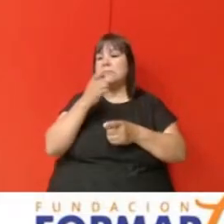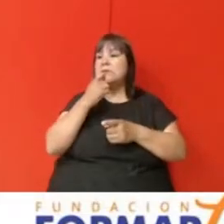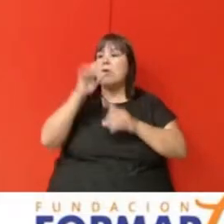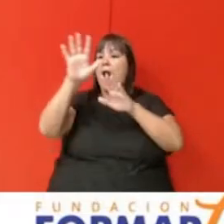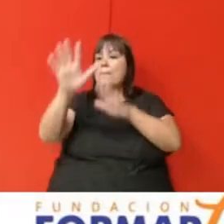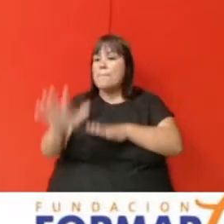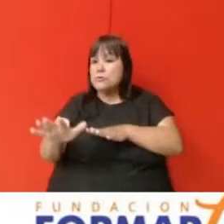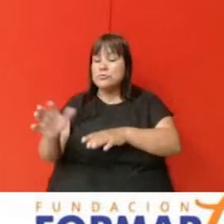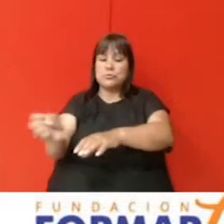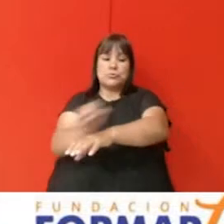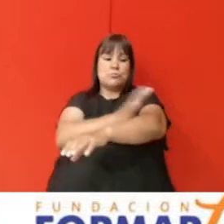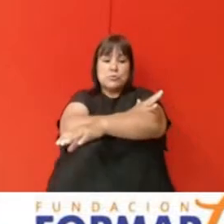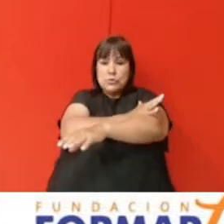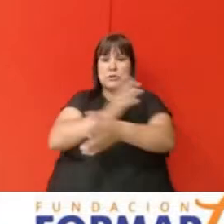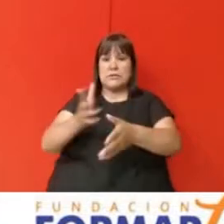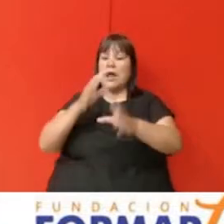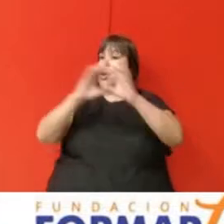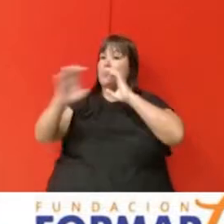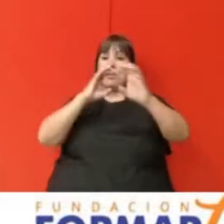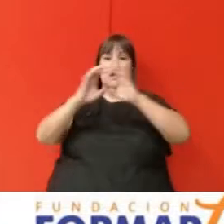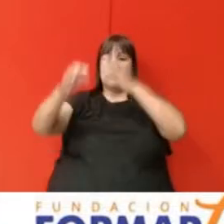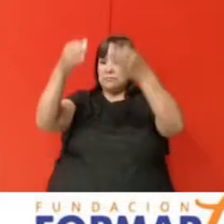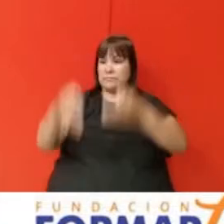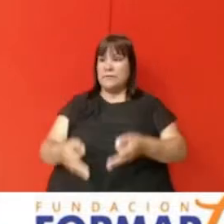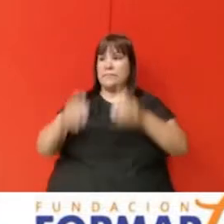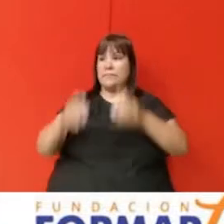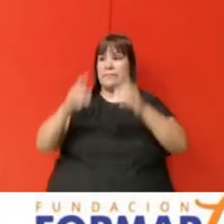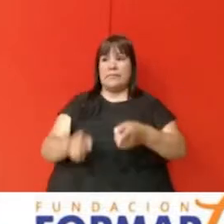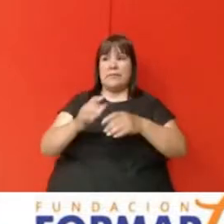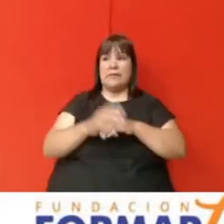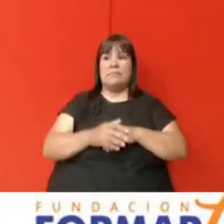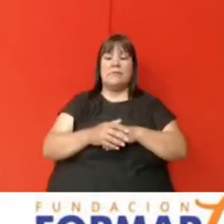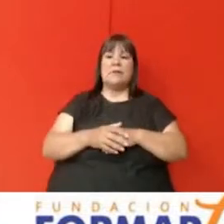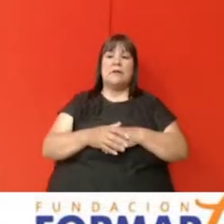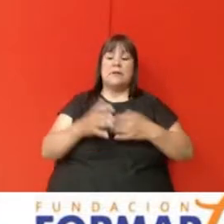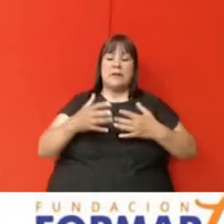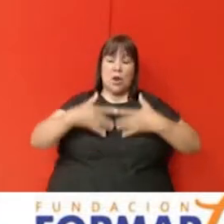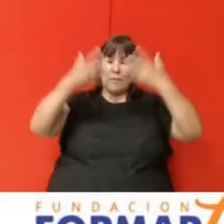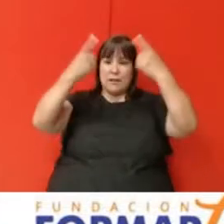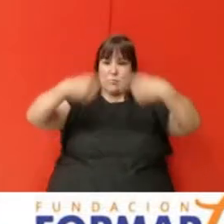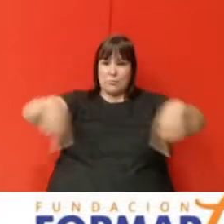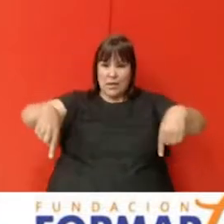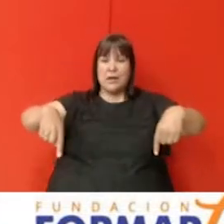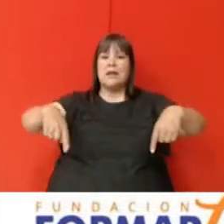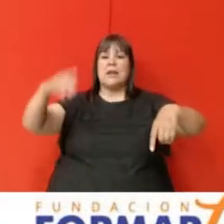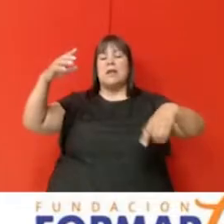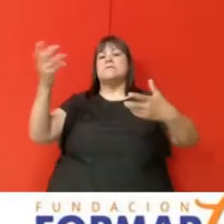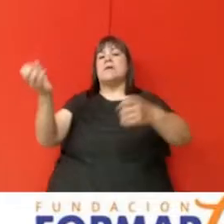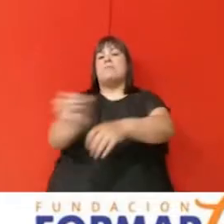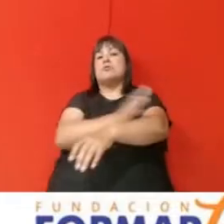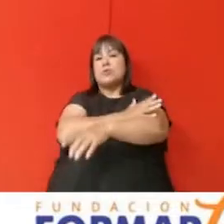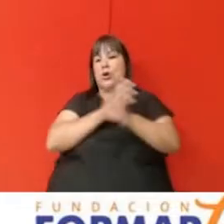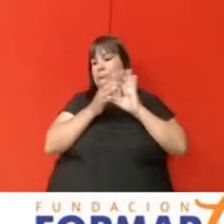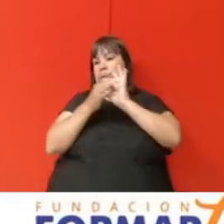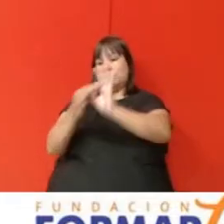la comunicación efectiva que tanto hablamos y los aspectos espirituales y emocionales. En